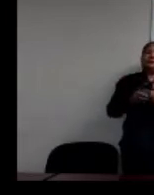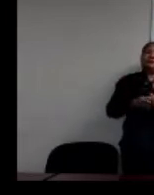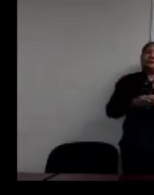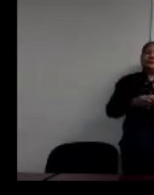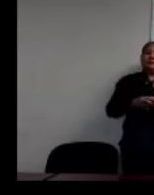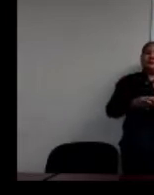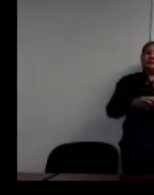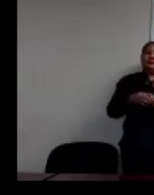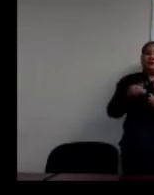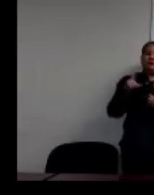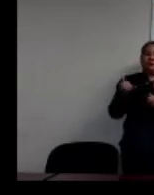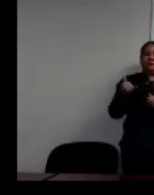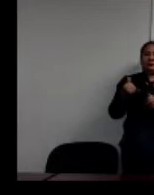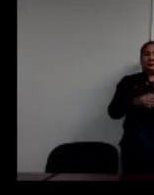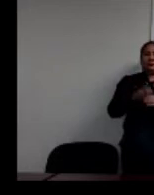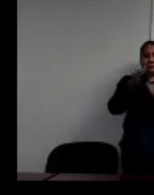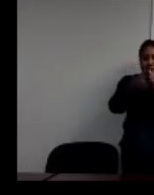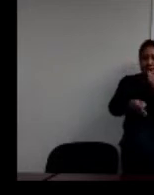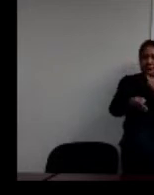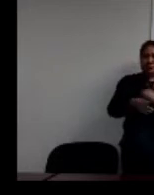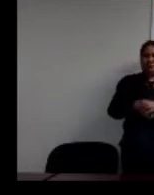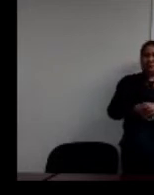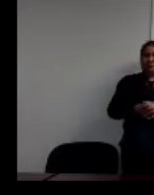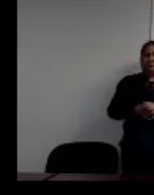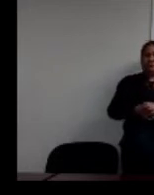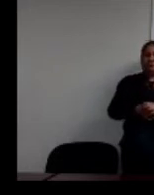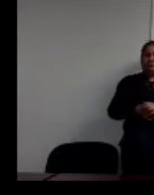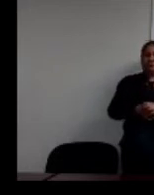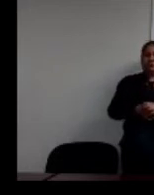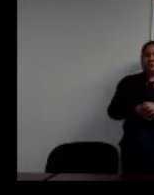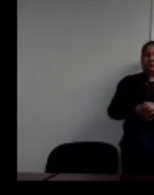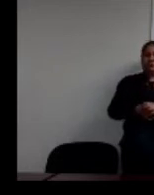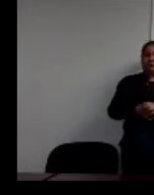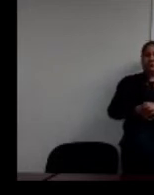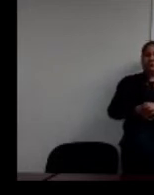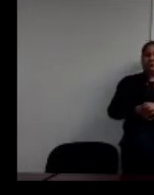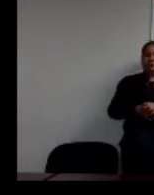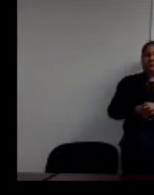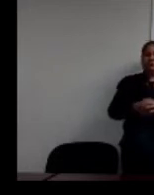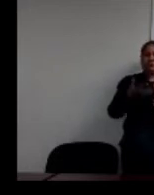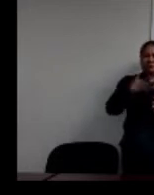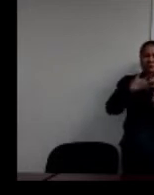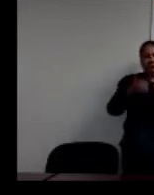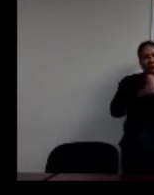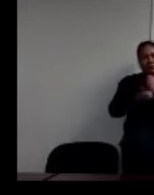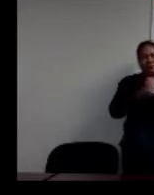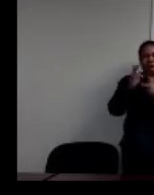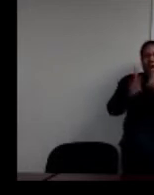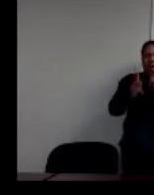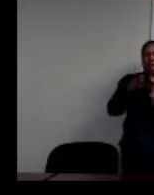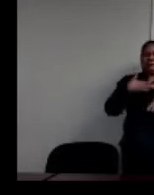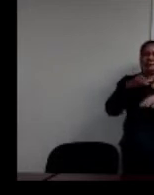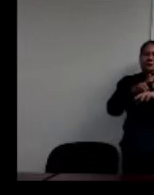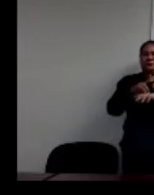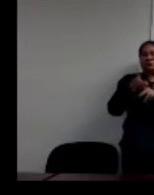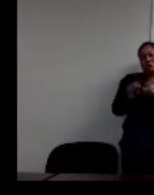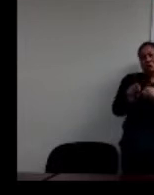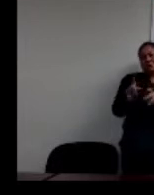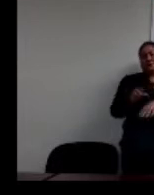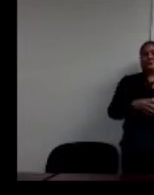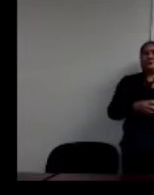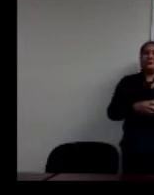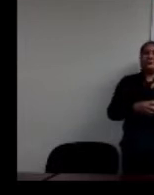mantenerlas y terminarlas. Todo el proceso lo tenemos mal. Llegamos, nos decimos buenos días, sentamos y